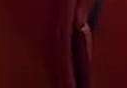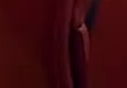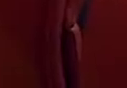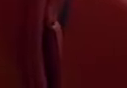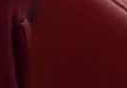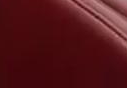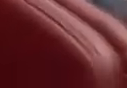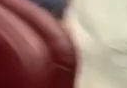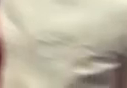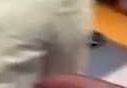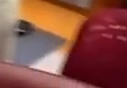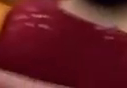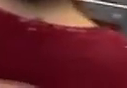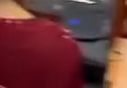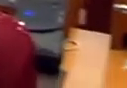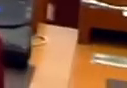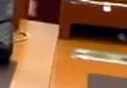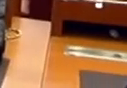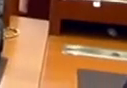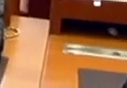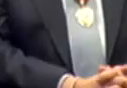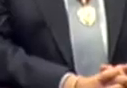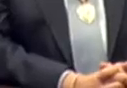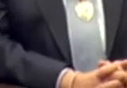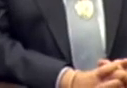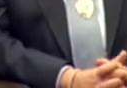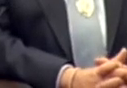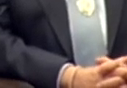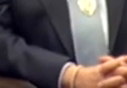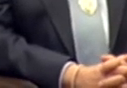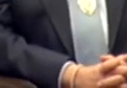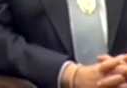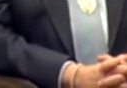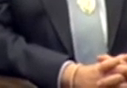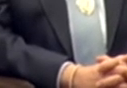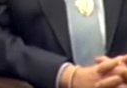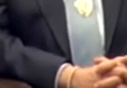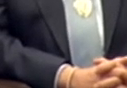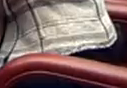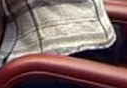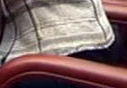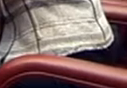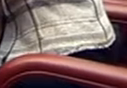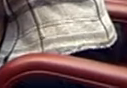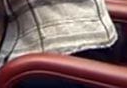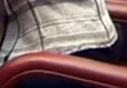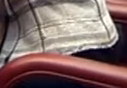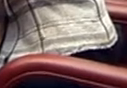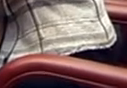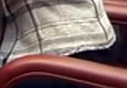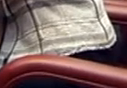fernando rodríguez porres vicepresidente de las cortes quien ha invitado a reflexionar sobre el modelo de sociedad que los representantes de los ciudadanos